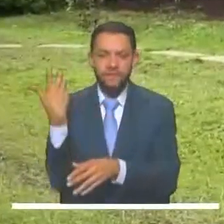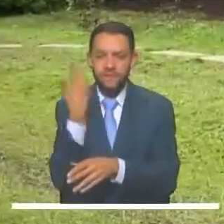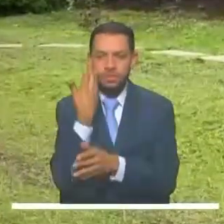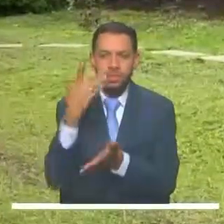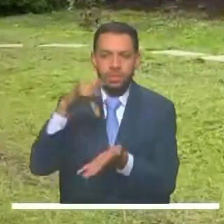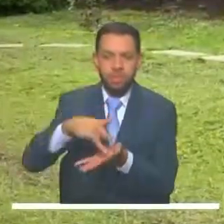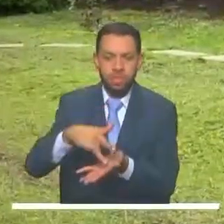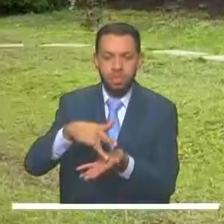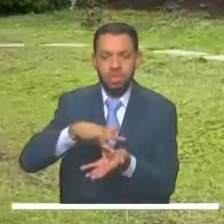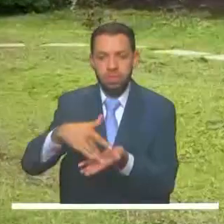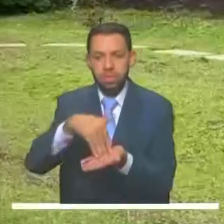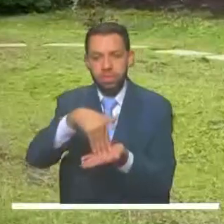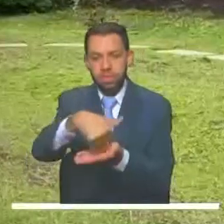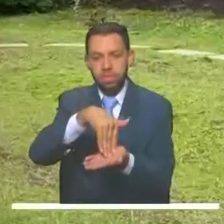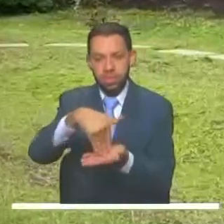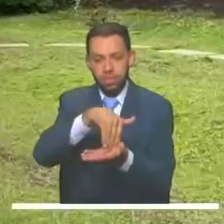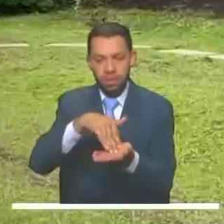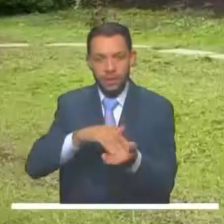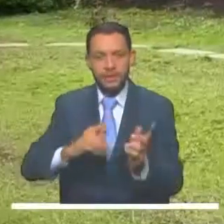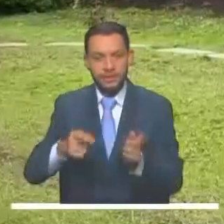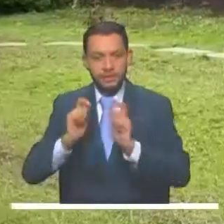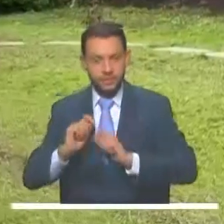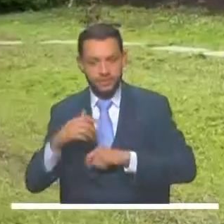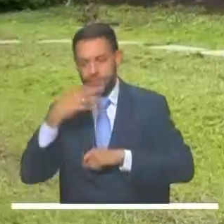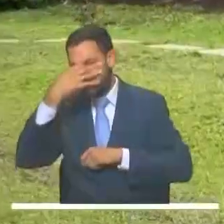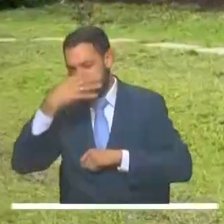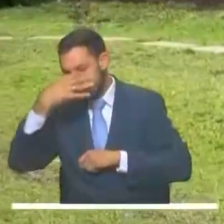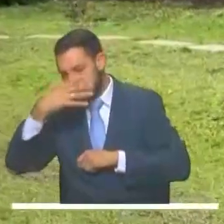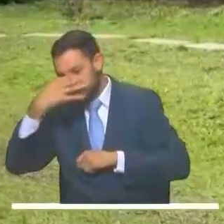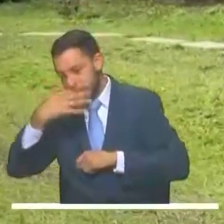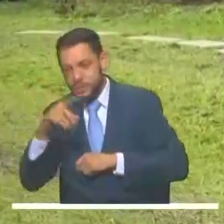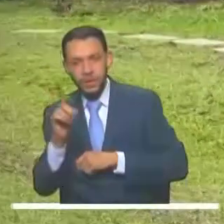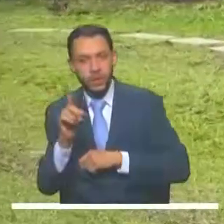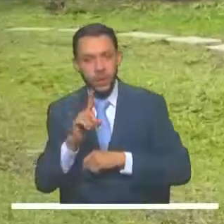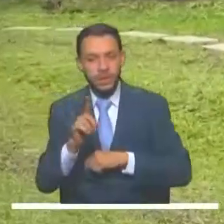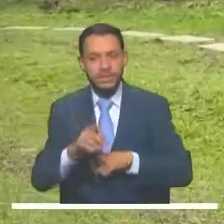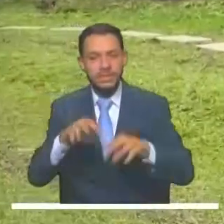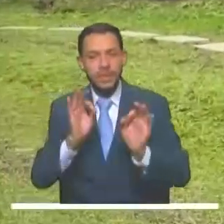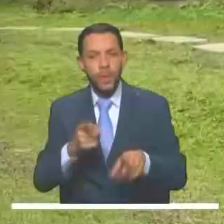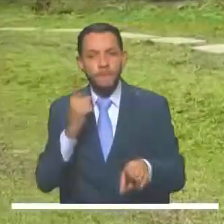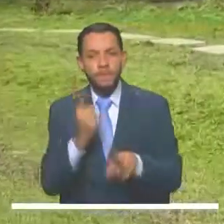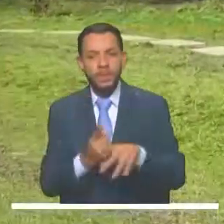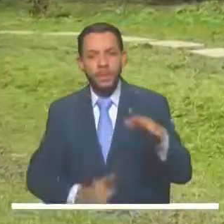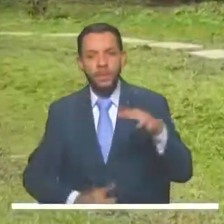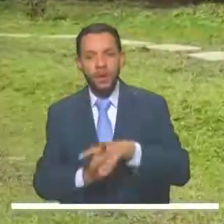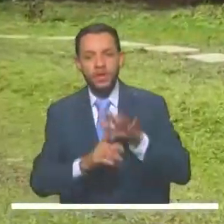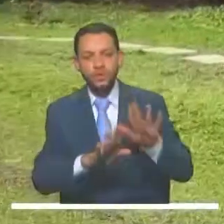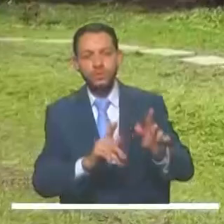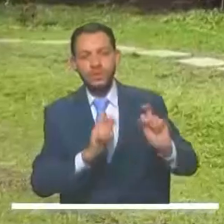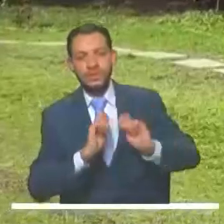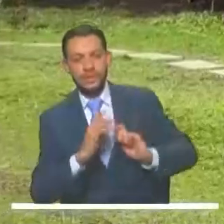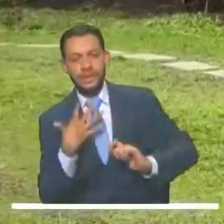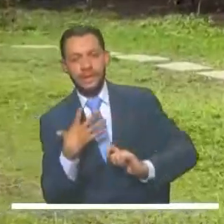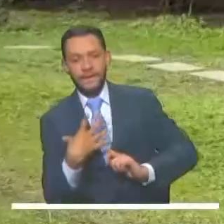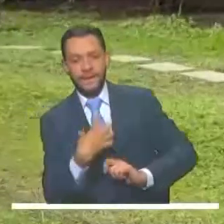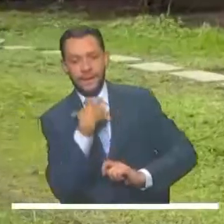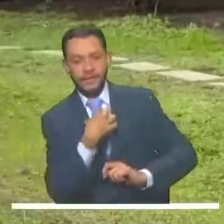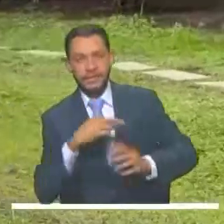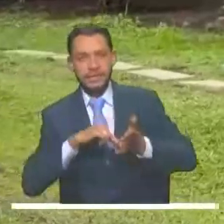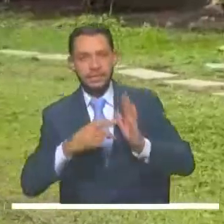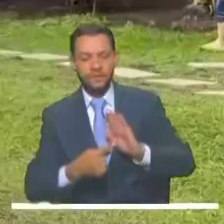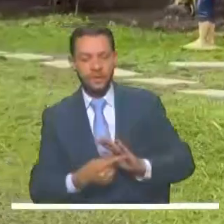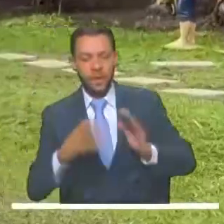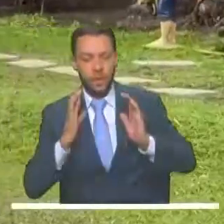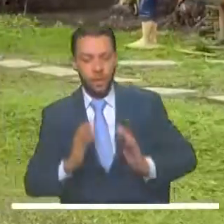y no va a llegar a una gripa no el cuerpo llega a un cáncer a través de un camino que llama inflamación